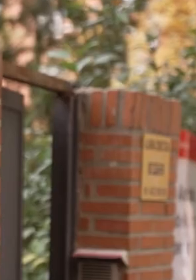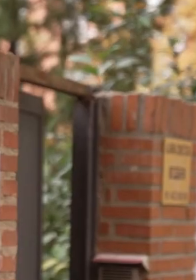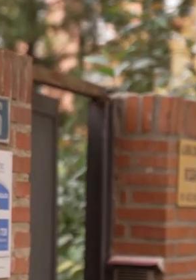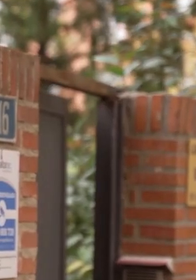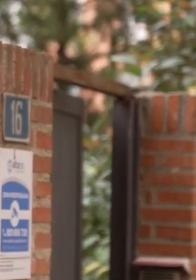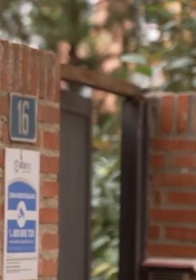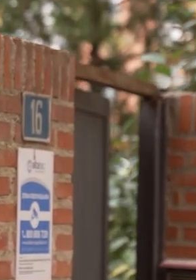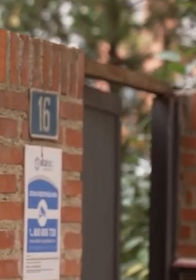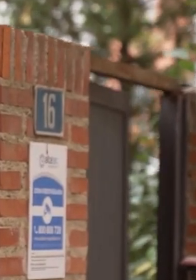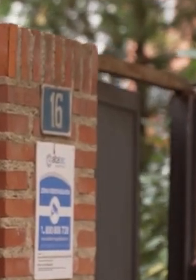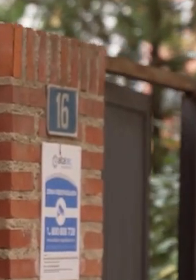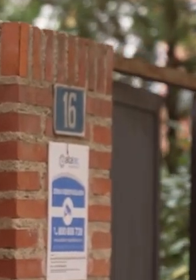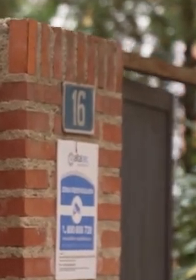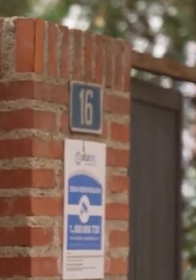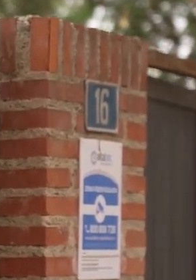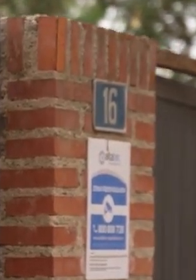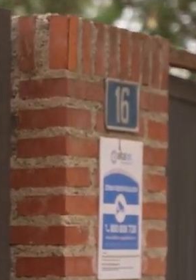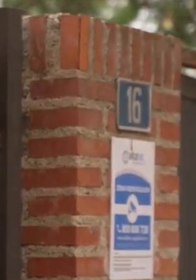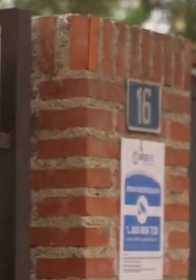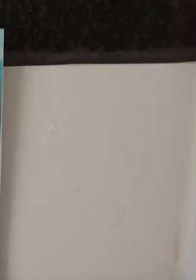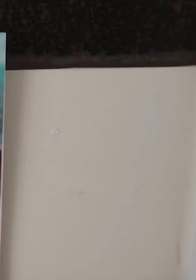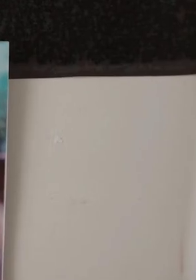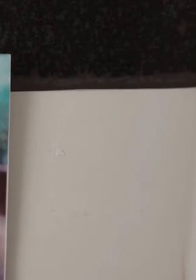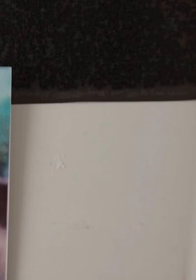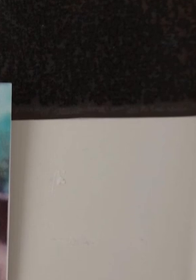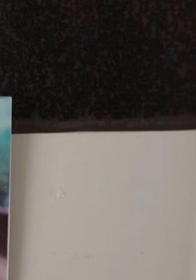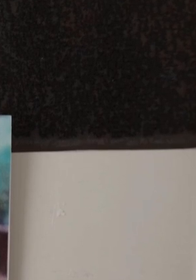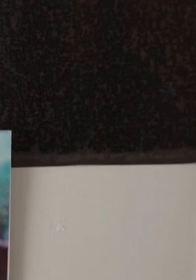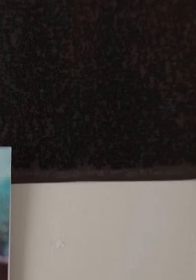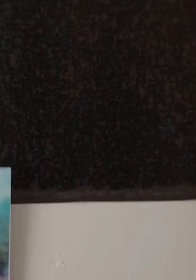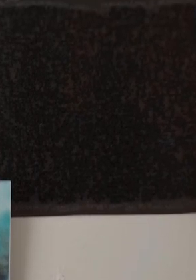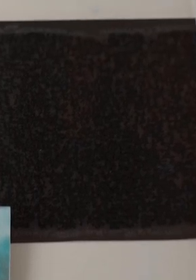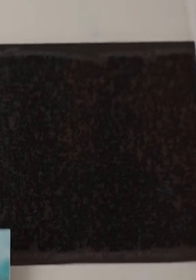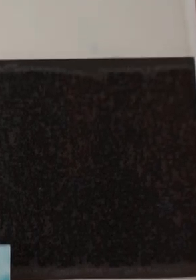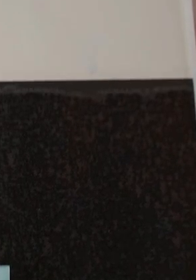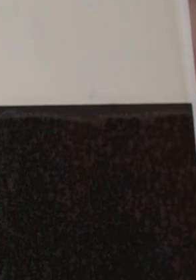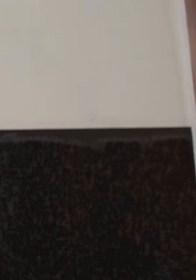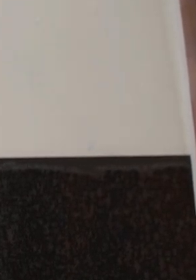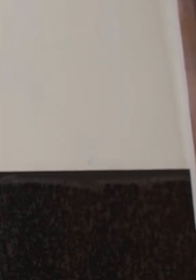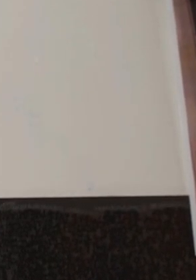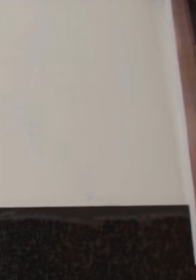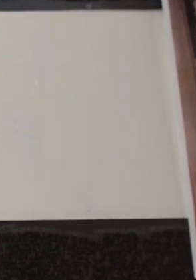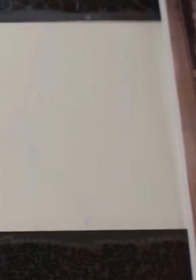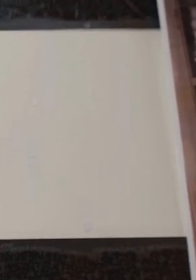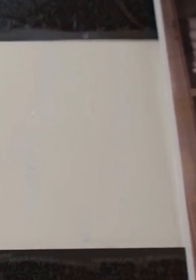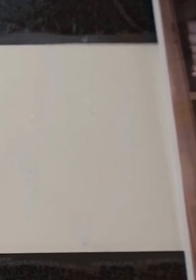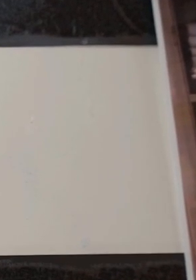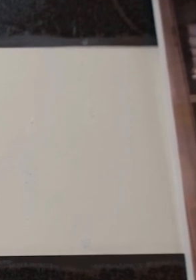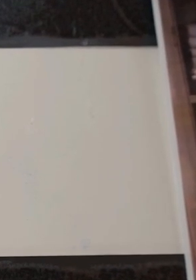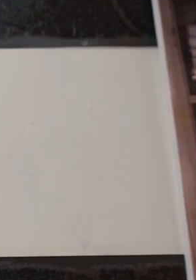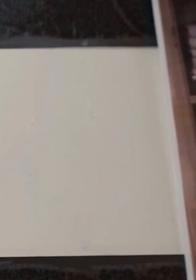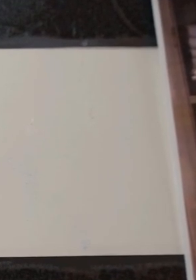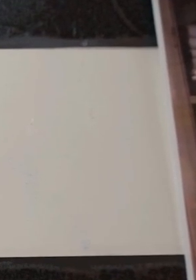Pero cuando subamos, decimos ahí. Un 85% de las personas con grandes necesidades de apoyo